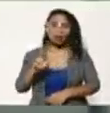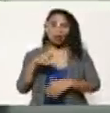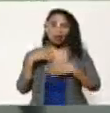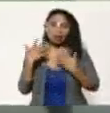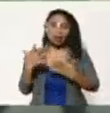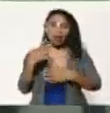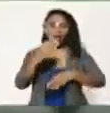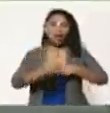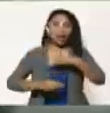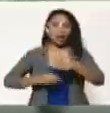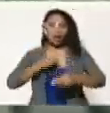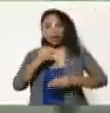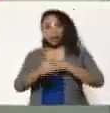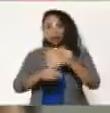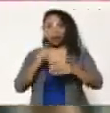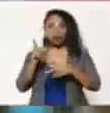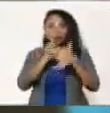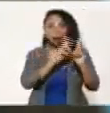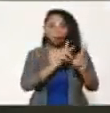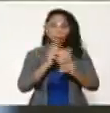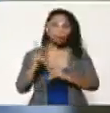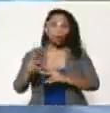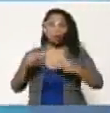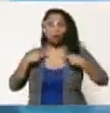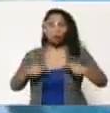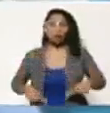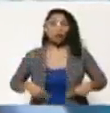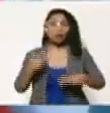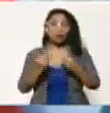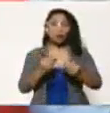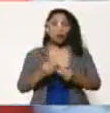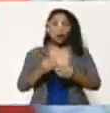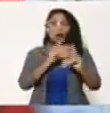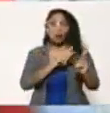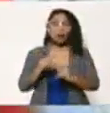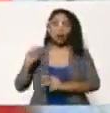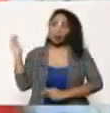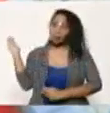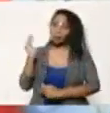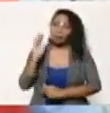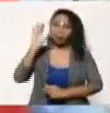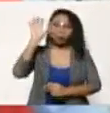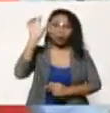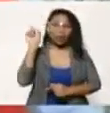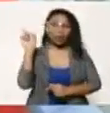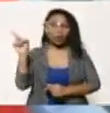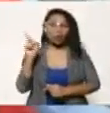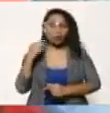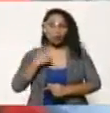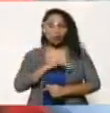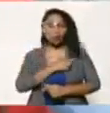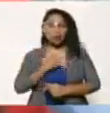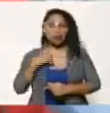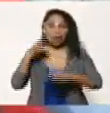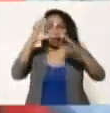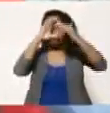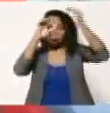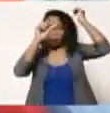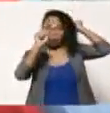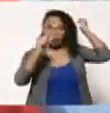ha realizado este plan humanista como el plan vuelta a la patria y para eso están nuestras embajadas